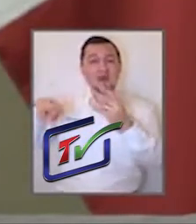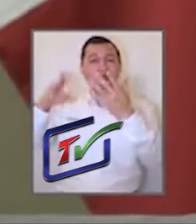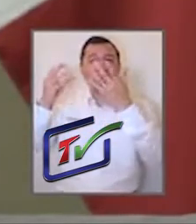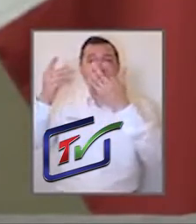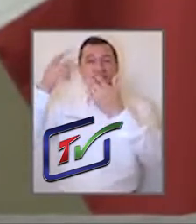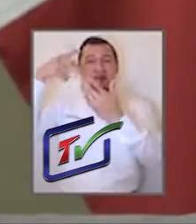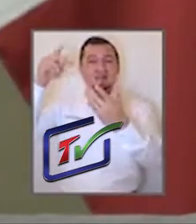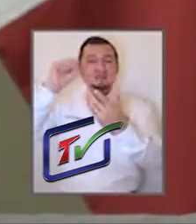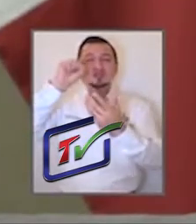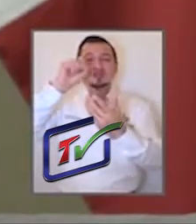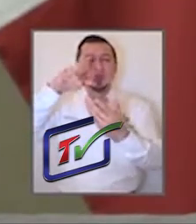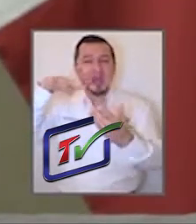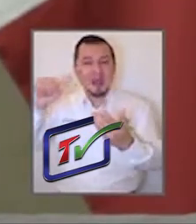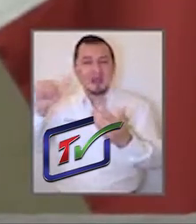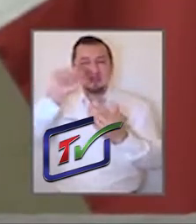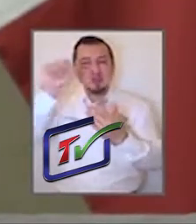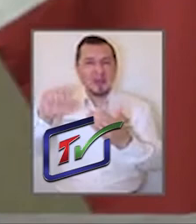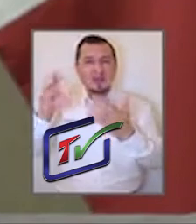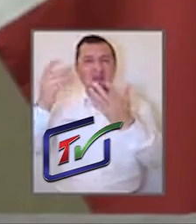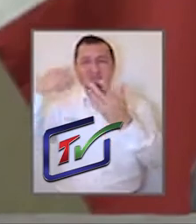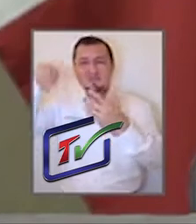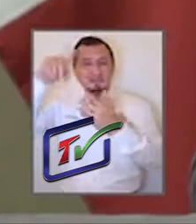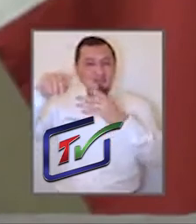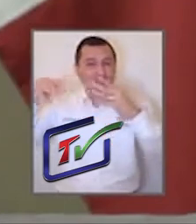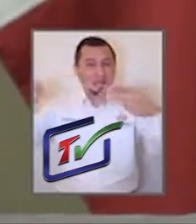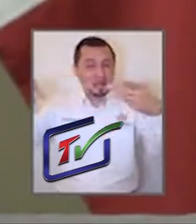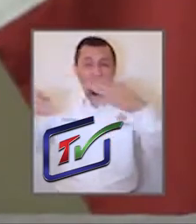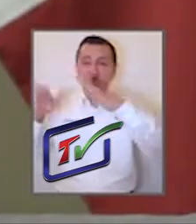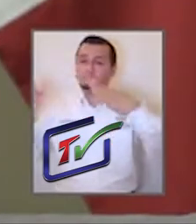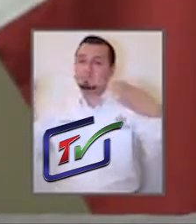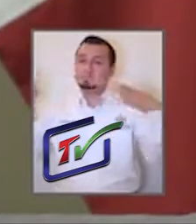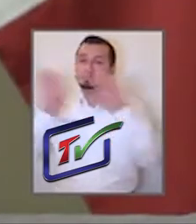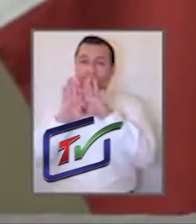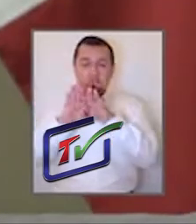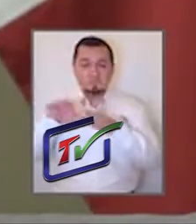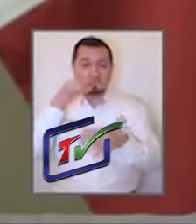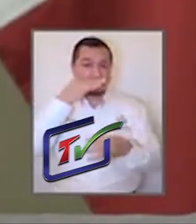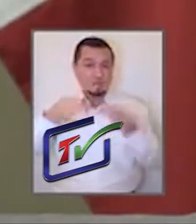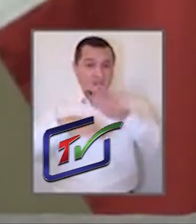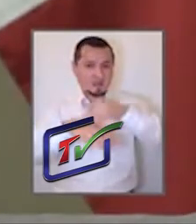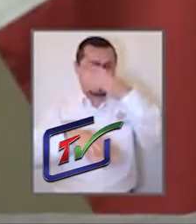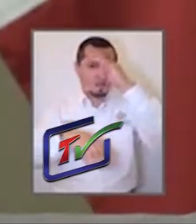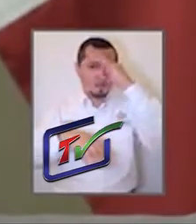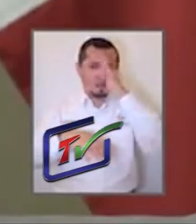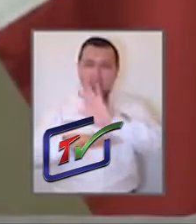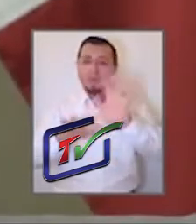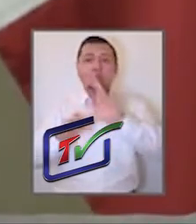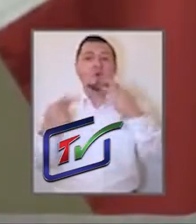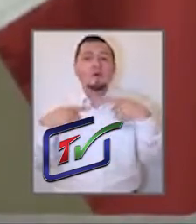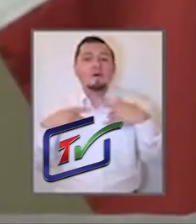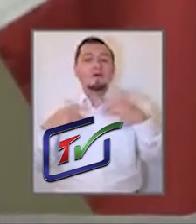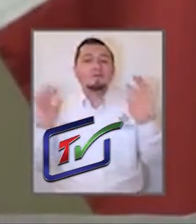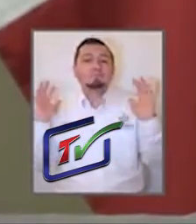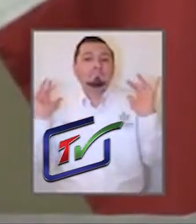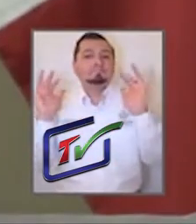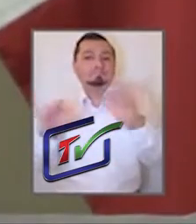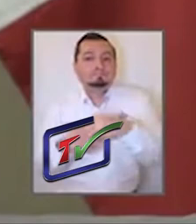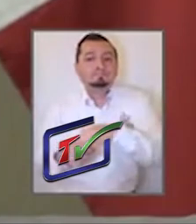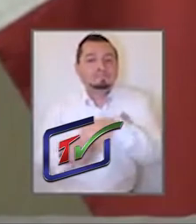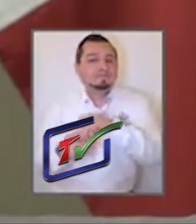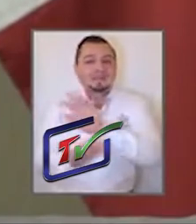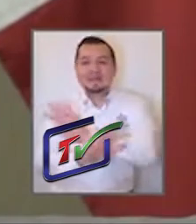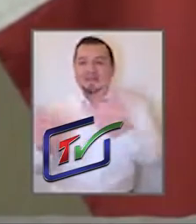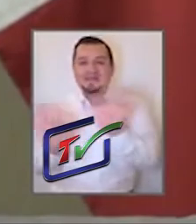emergencia sanitaria. Hay que recordar eso también. En Jalisco, las medidas que hicimos durante toda la emergencia no afectaron el